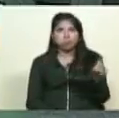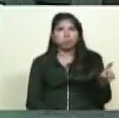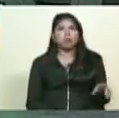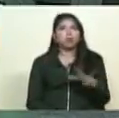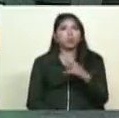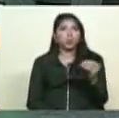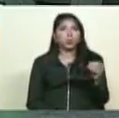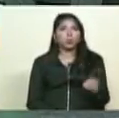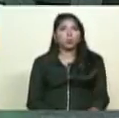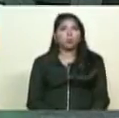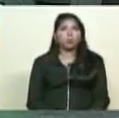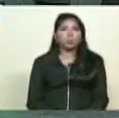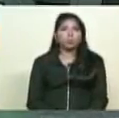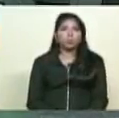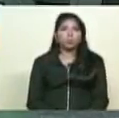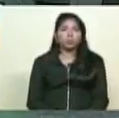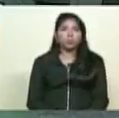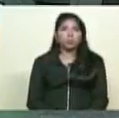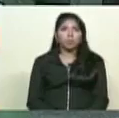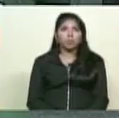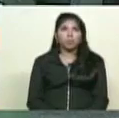Jesús Rivero.